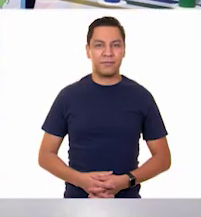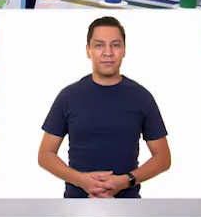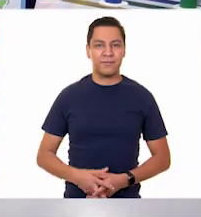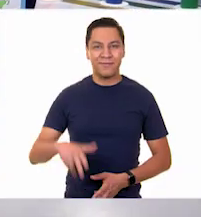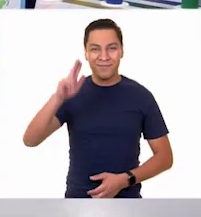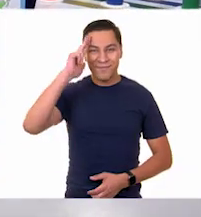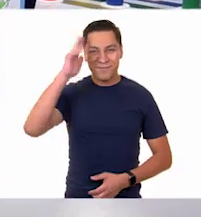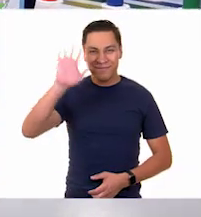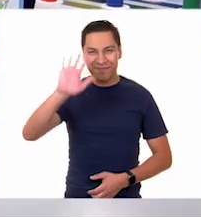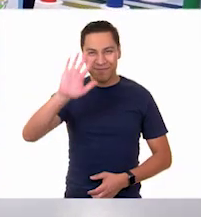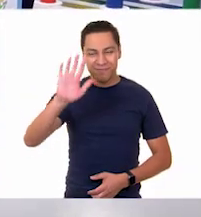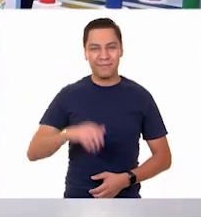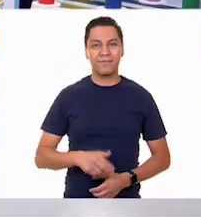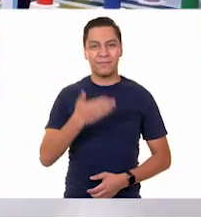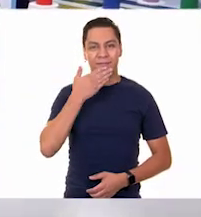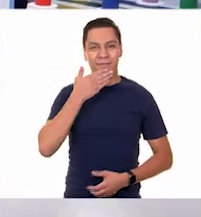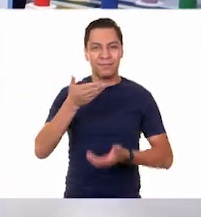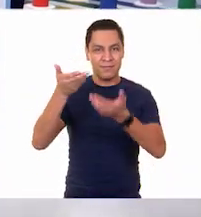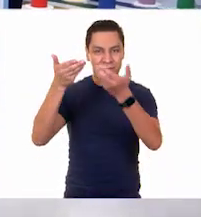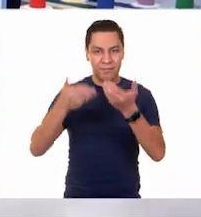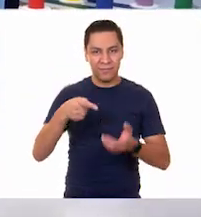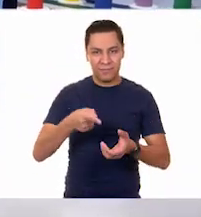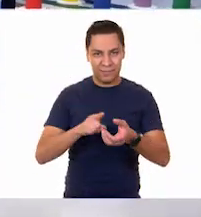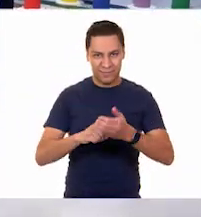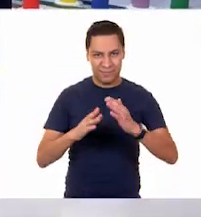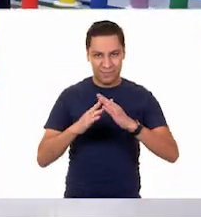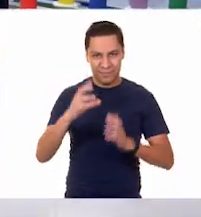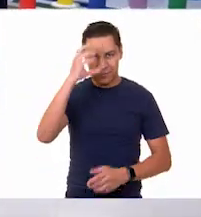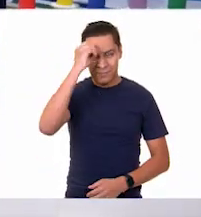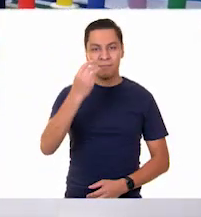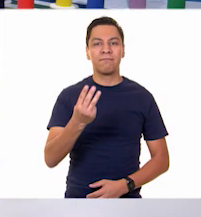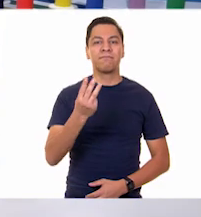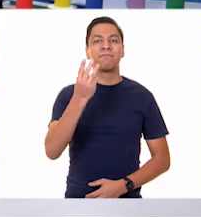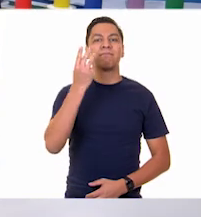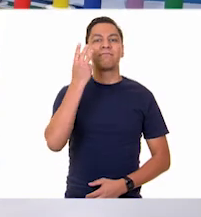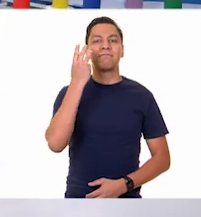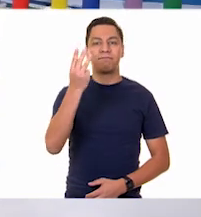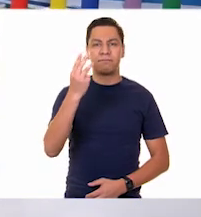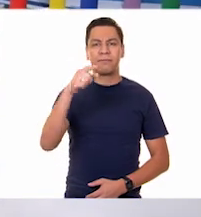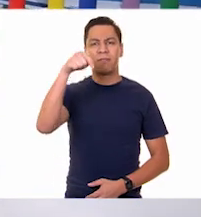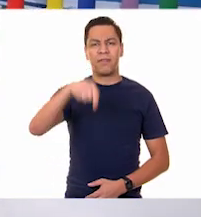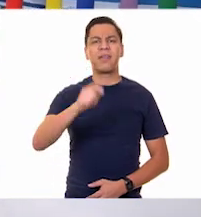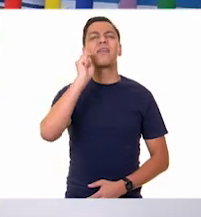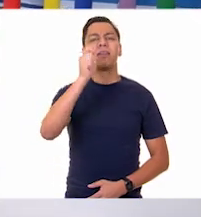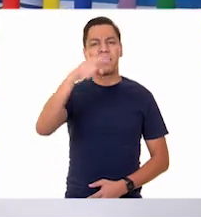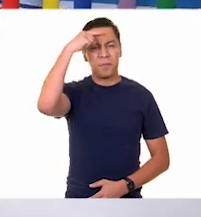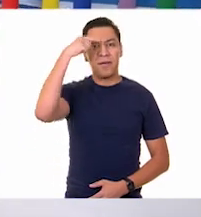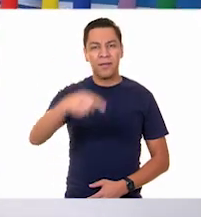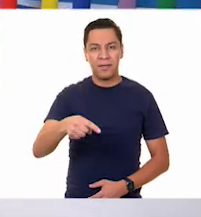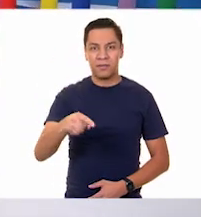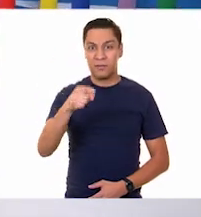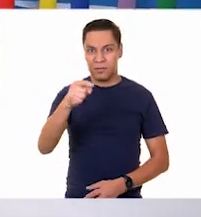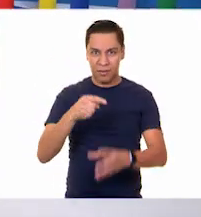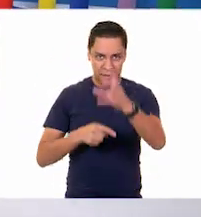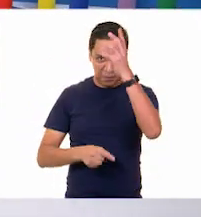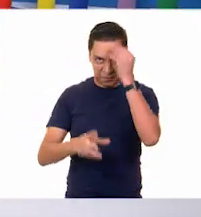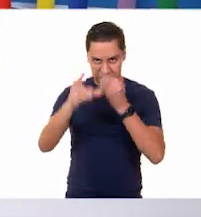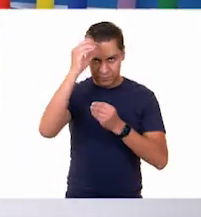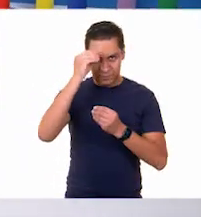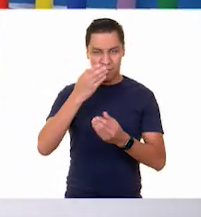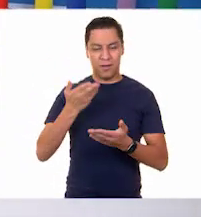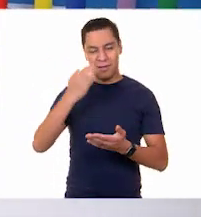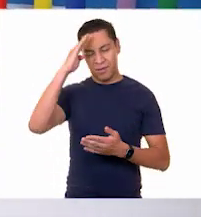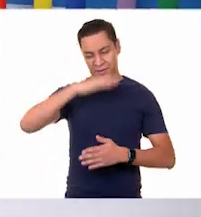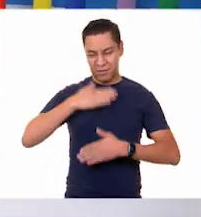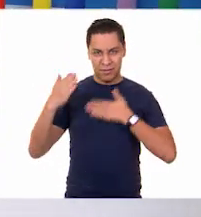Hola, hola, bienvenidas y bienvenidos a Aprende en Casa 3, un espacio en el que vamos a poder aprender y divertirnos desde nuestros hogares.